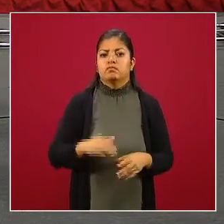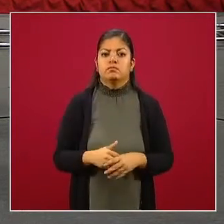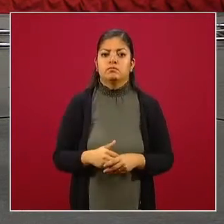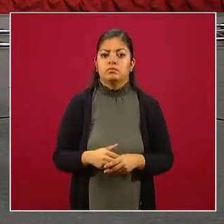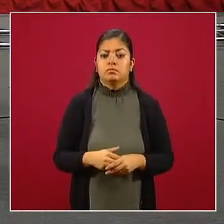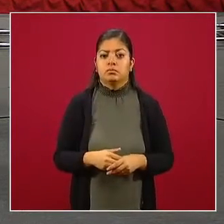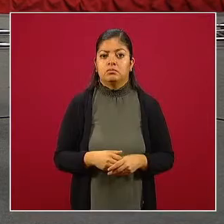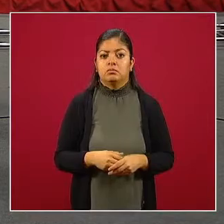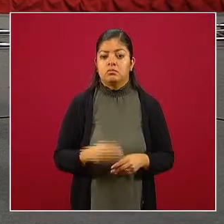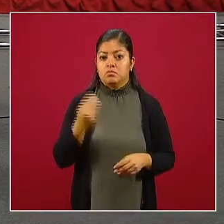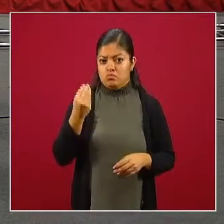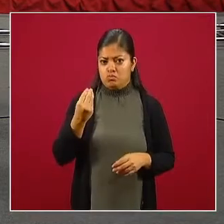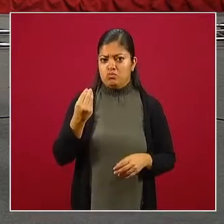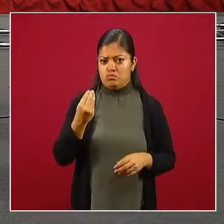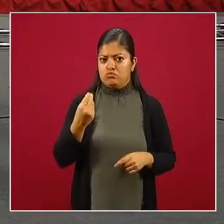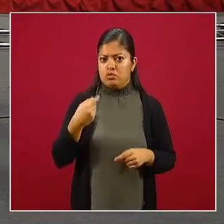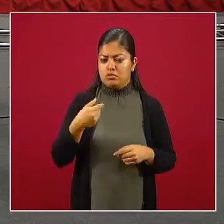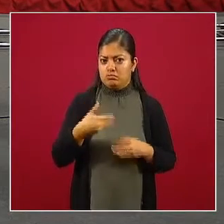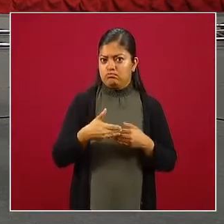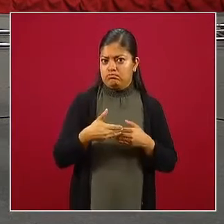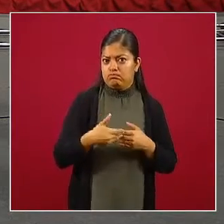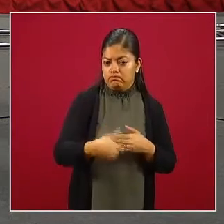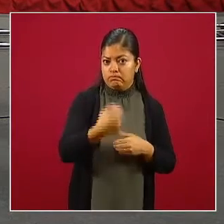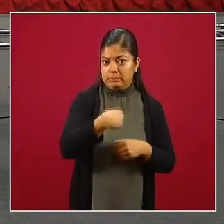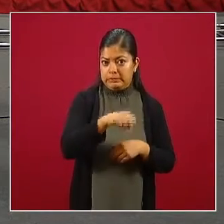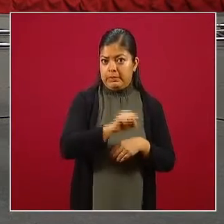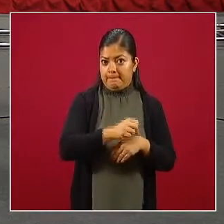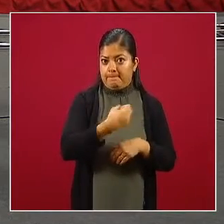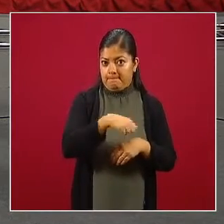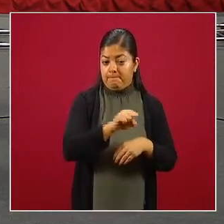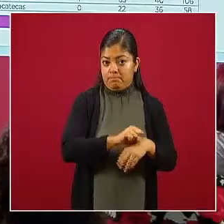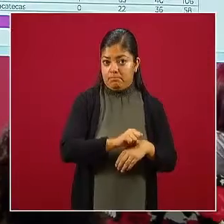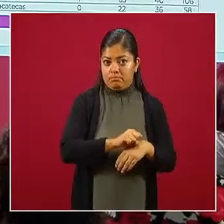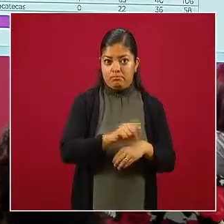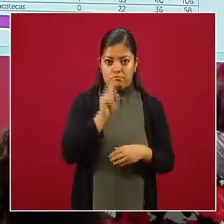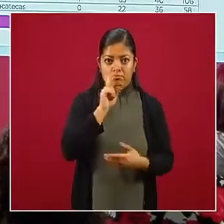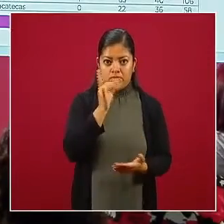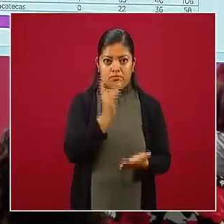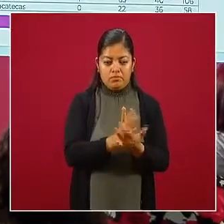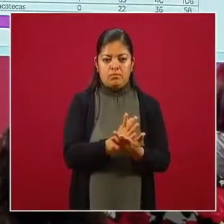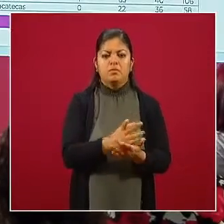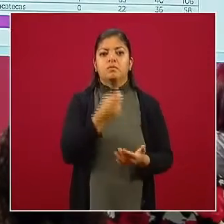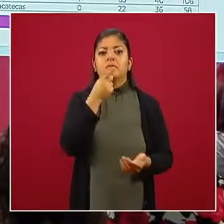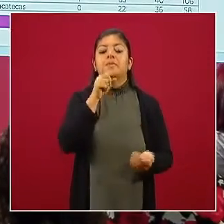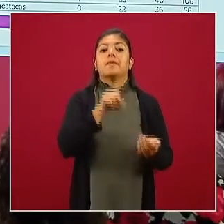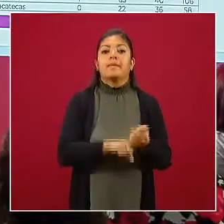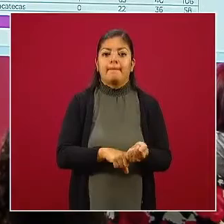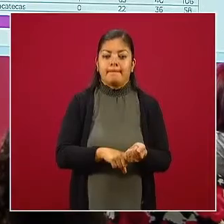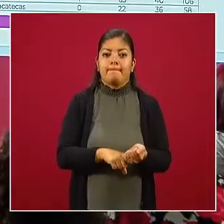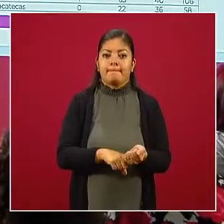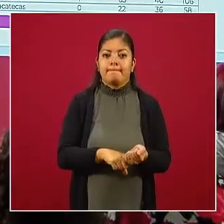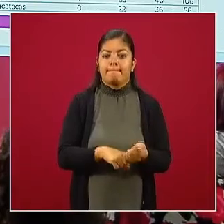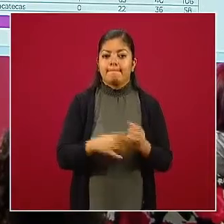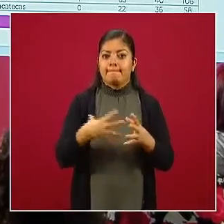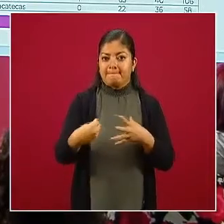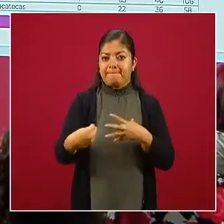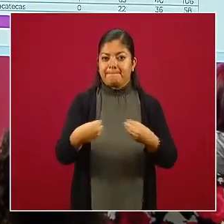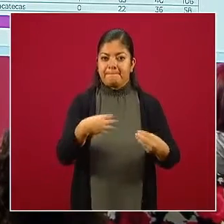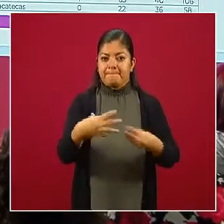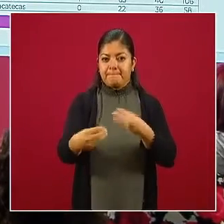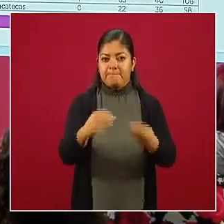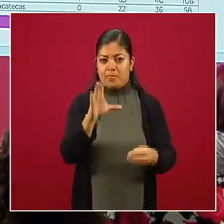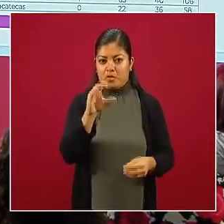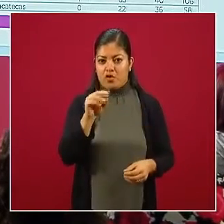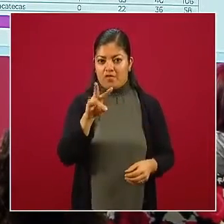largo de varias semanas identificamos que, como lo hemos comentado aquí, la distribución de la epidemia de COVID